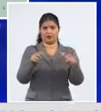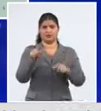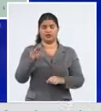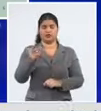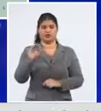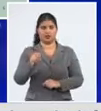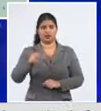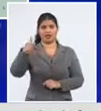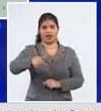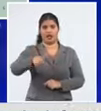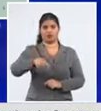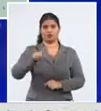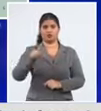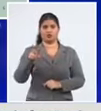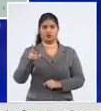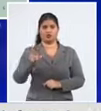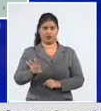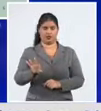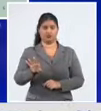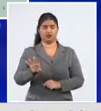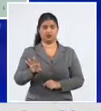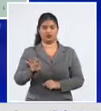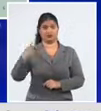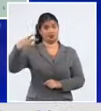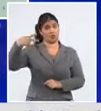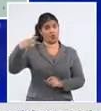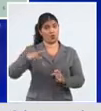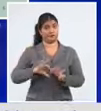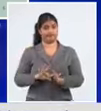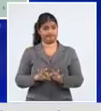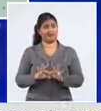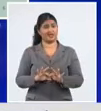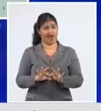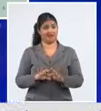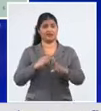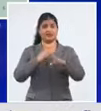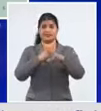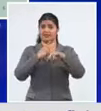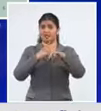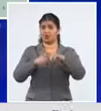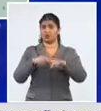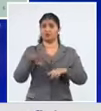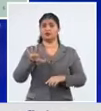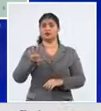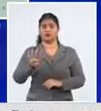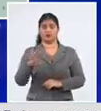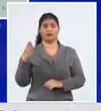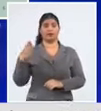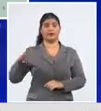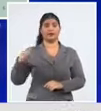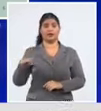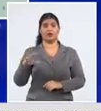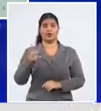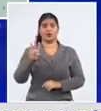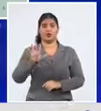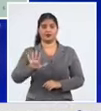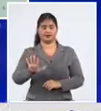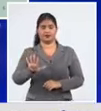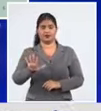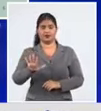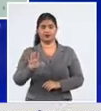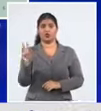128 es una cifra también elevada. Santa Cruz del Norte 54, Batabanó 45, Guines